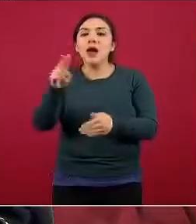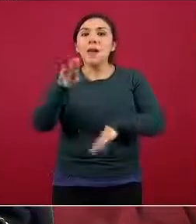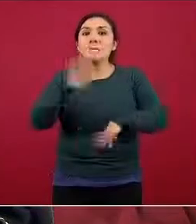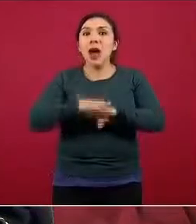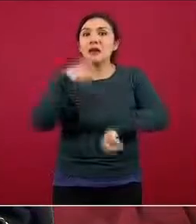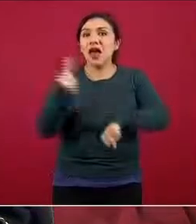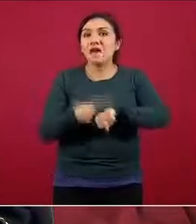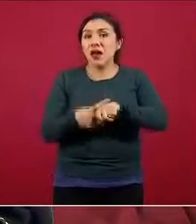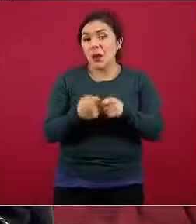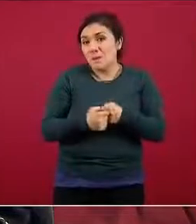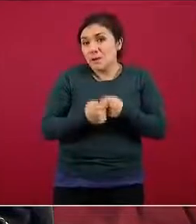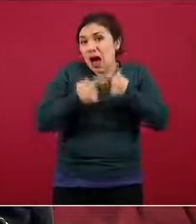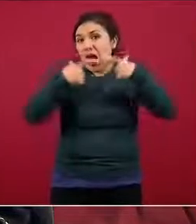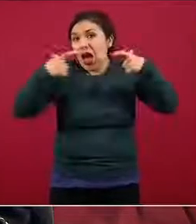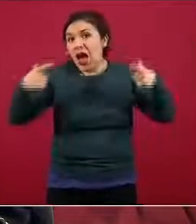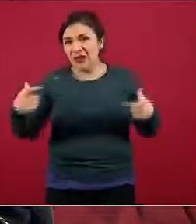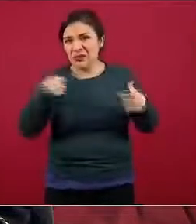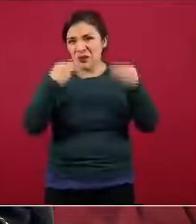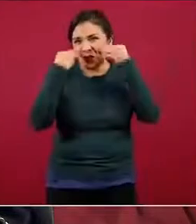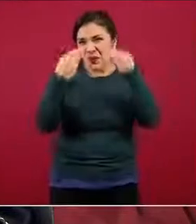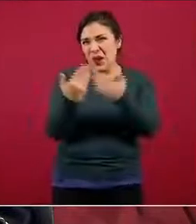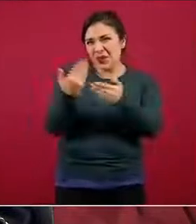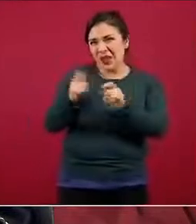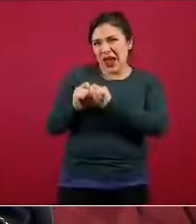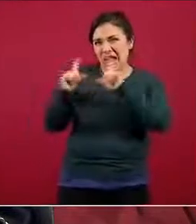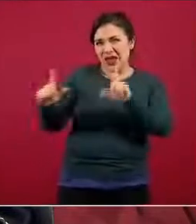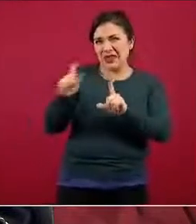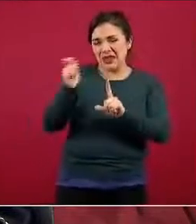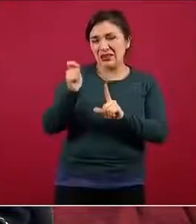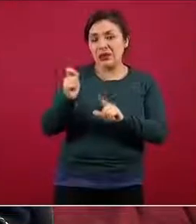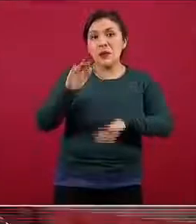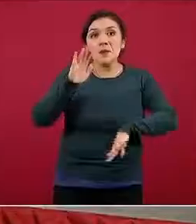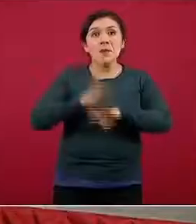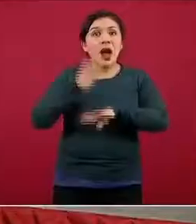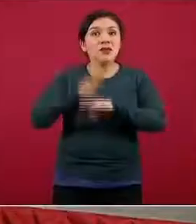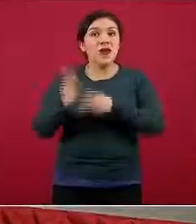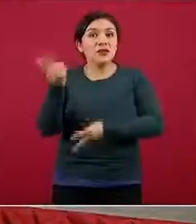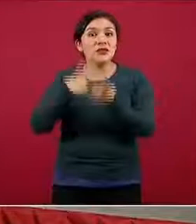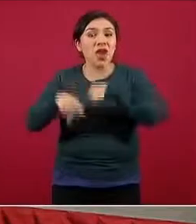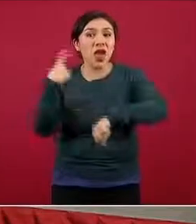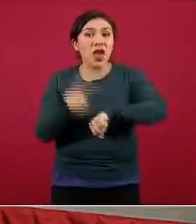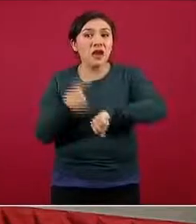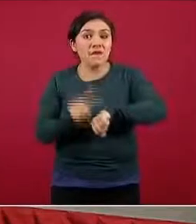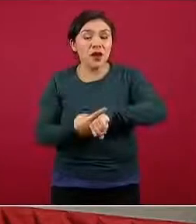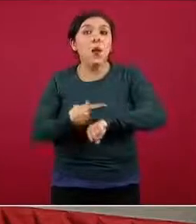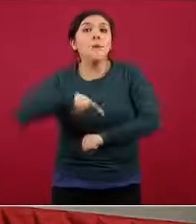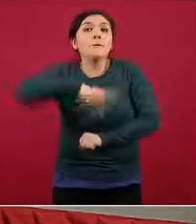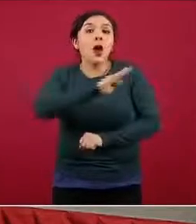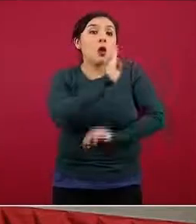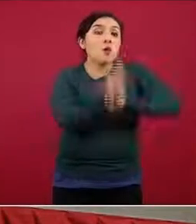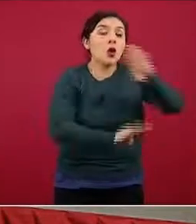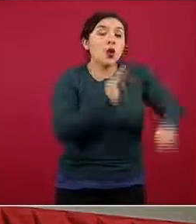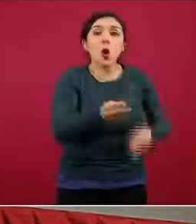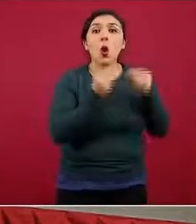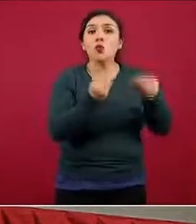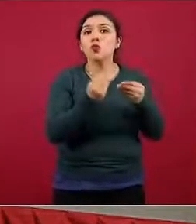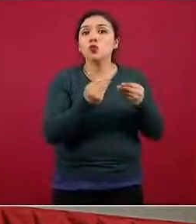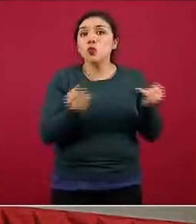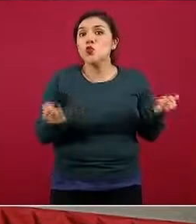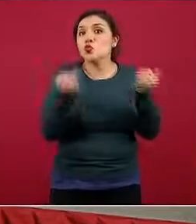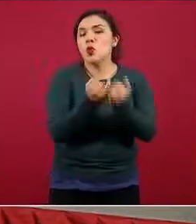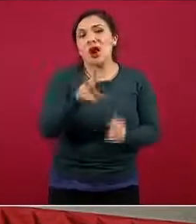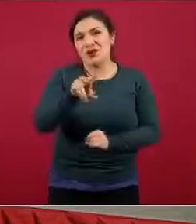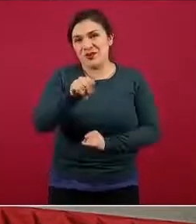incremento que enseñé en las gráficas previas, que es el número de casos nuevos o casos sospechosos que